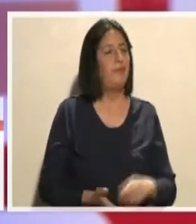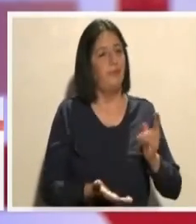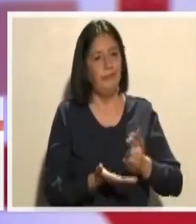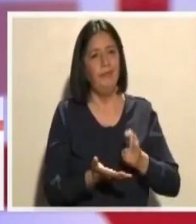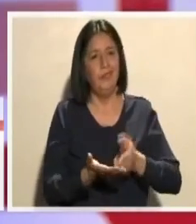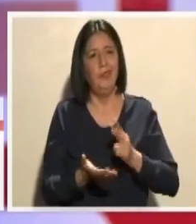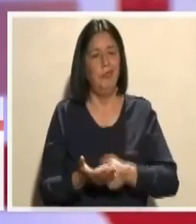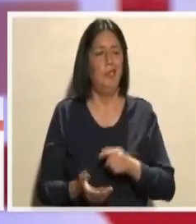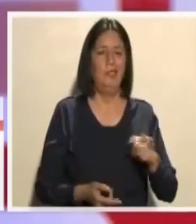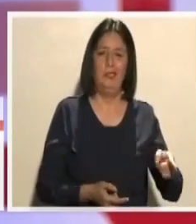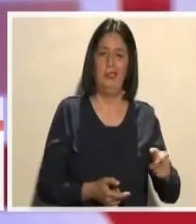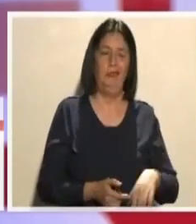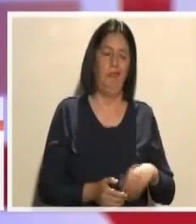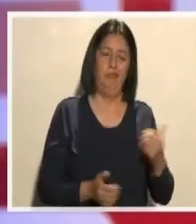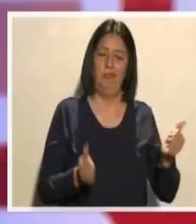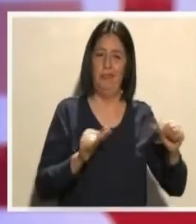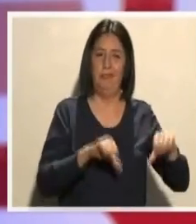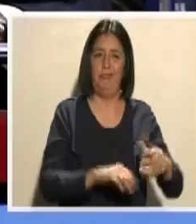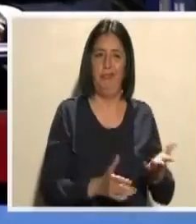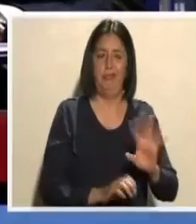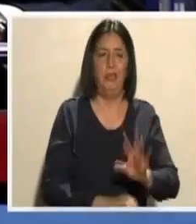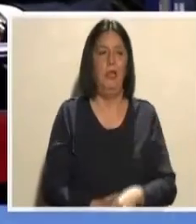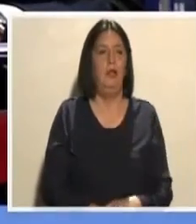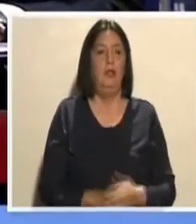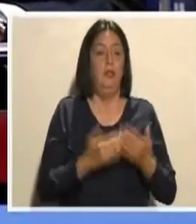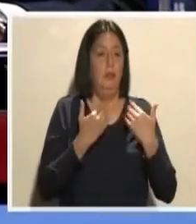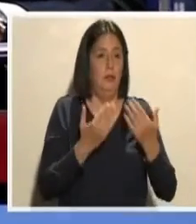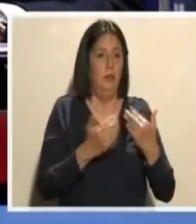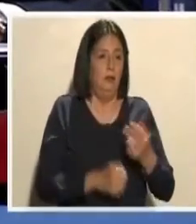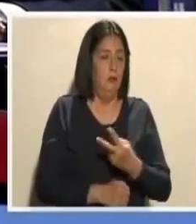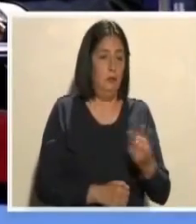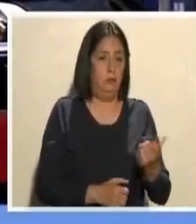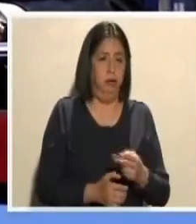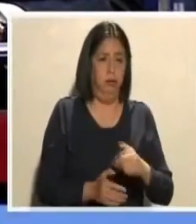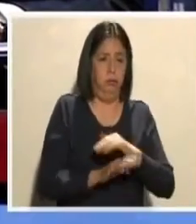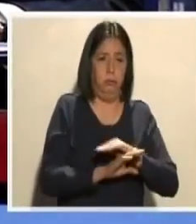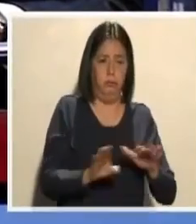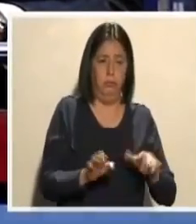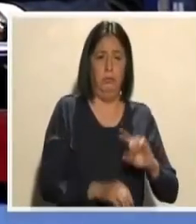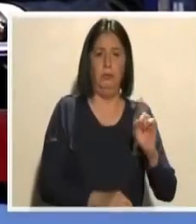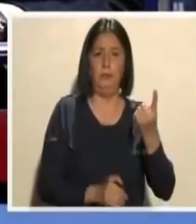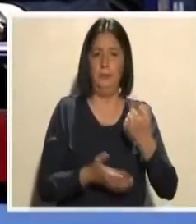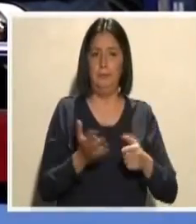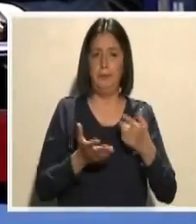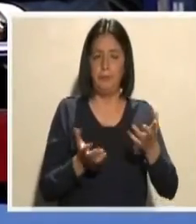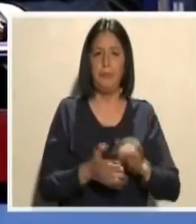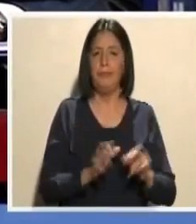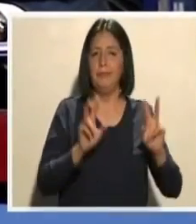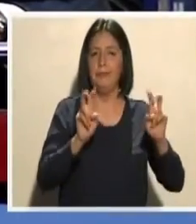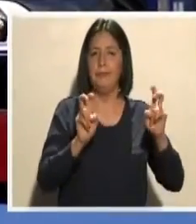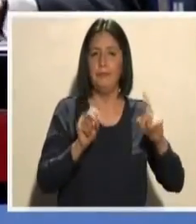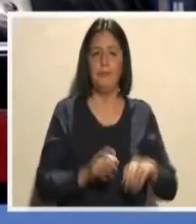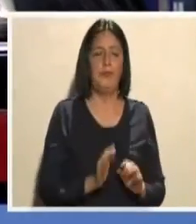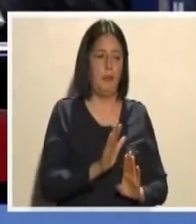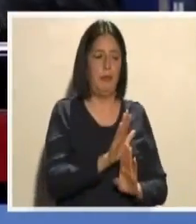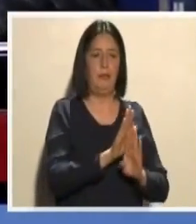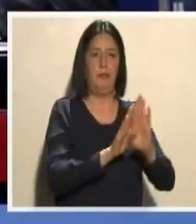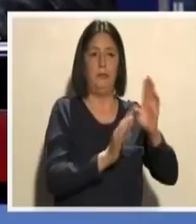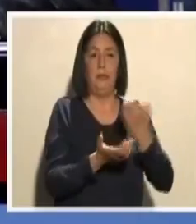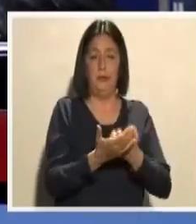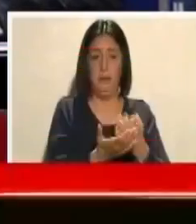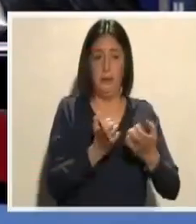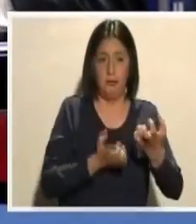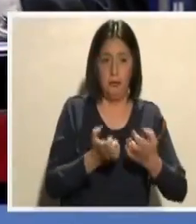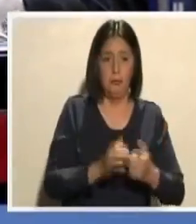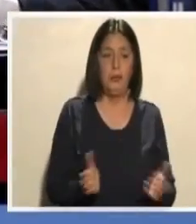sucia. Gracias a ambos candidatos. Hemos concluido el primer bloque dedicado al tema crecimiento económico y promoción del